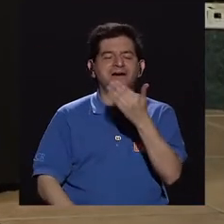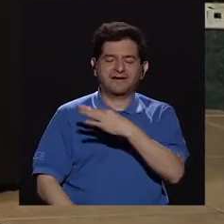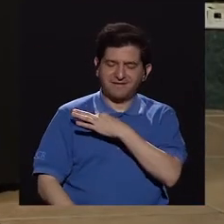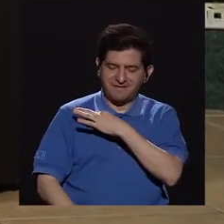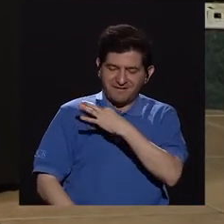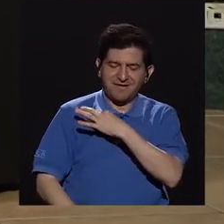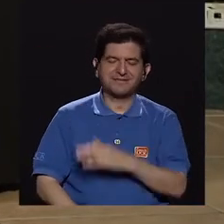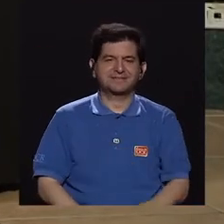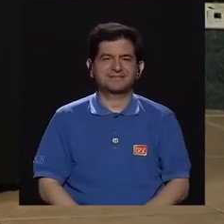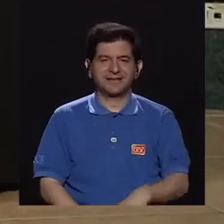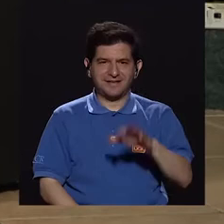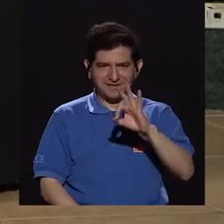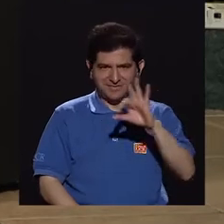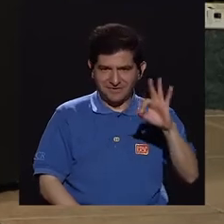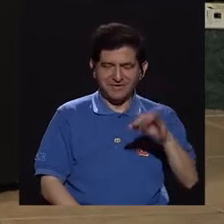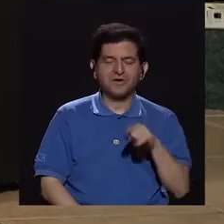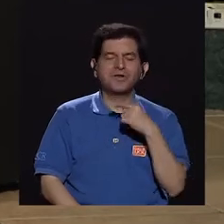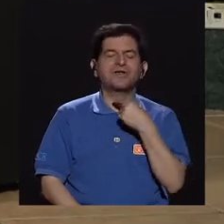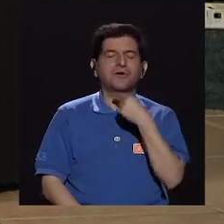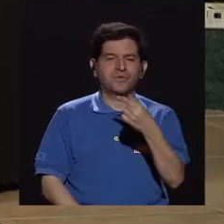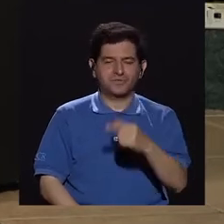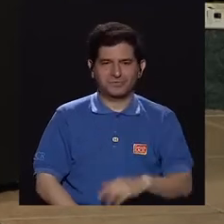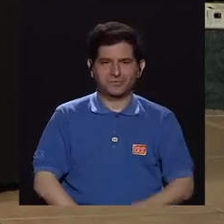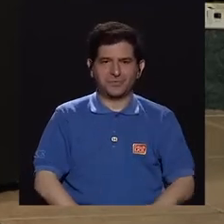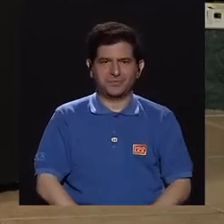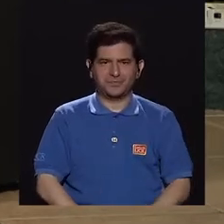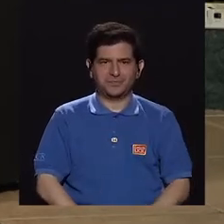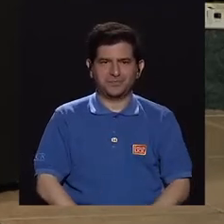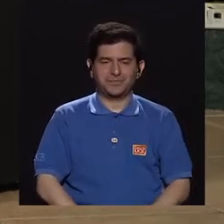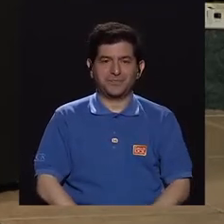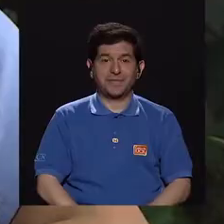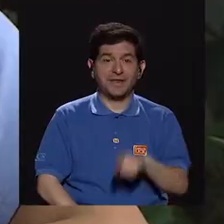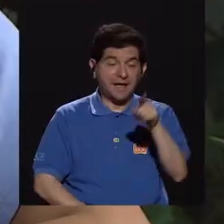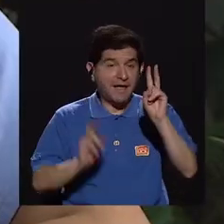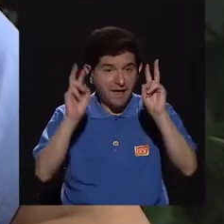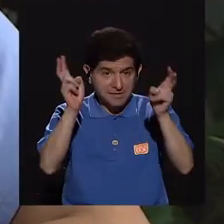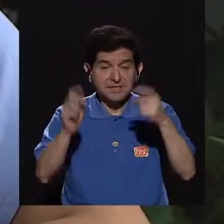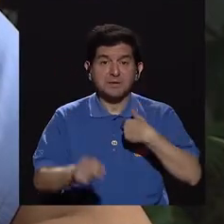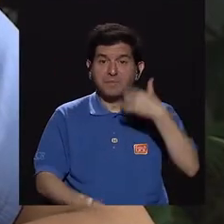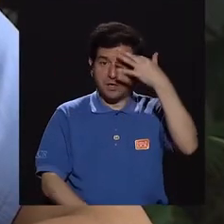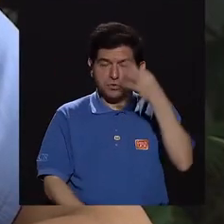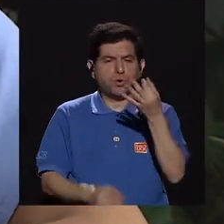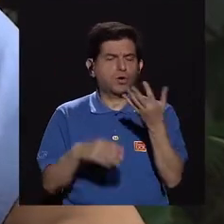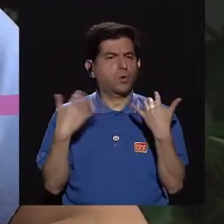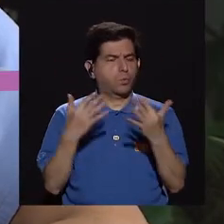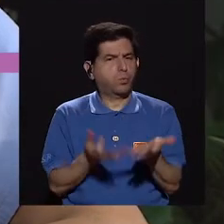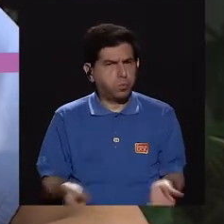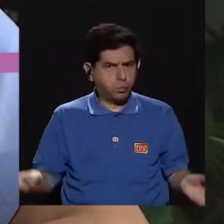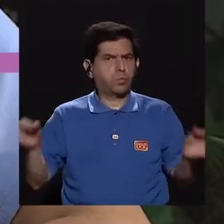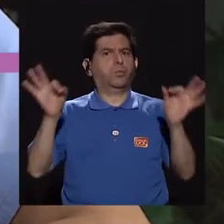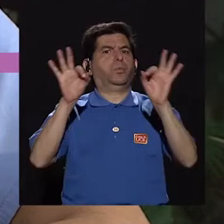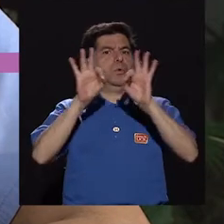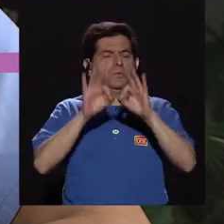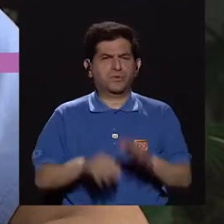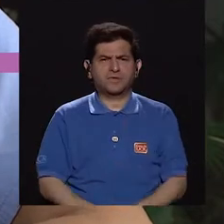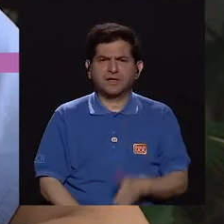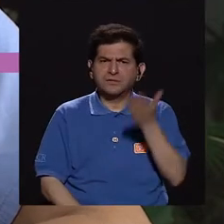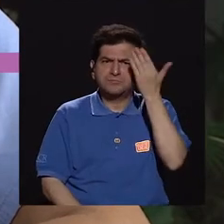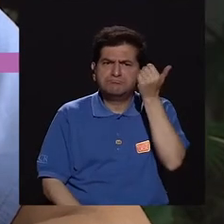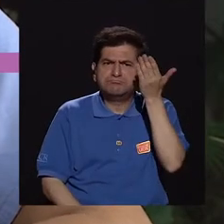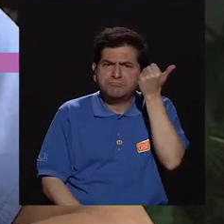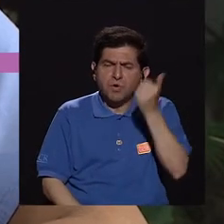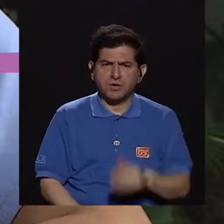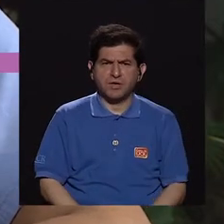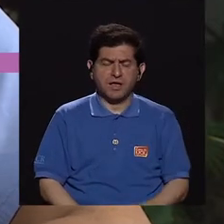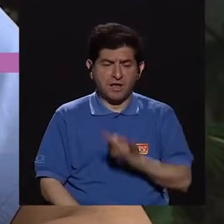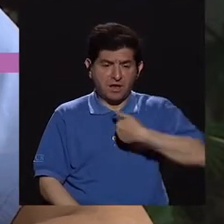por la invitación, Fabiola. Un gusto estar con ustedes. Bueno, este tema me parece súper relevante en el sentido de